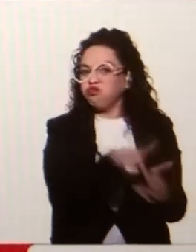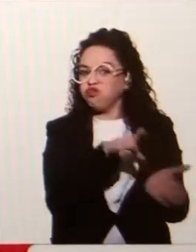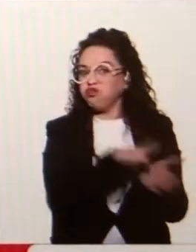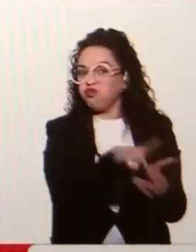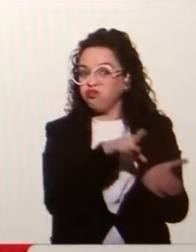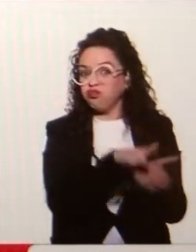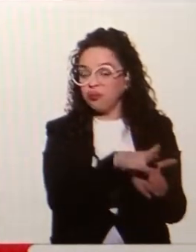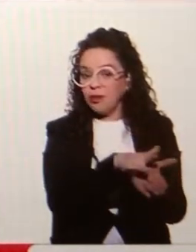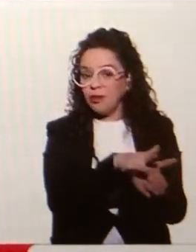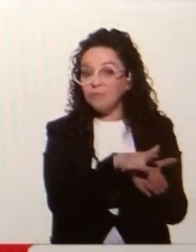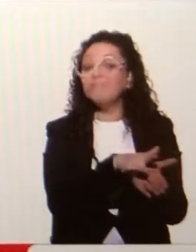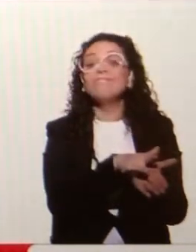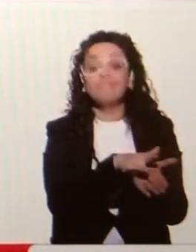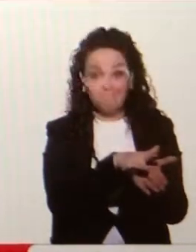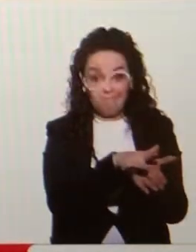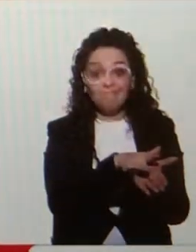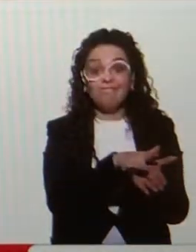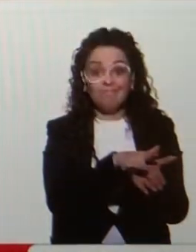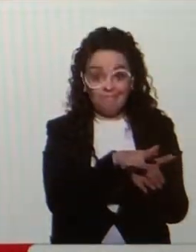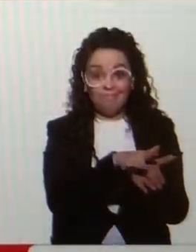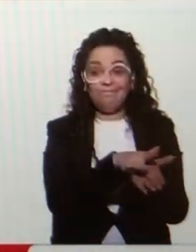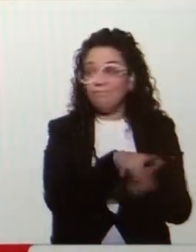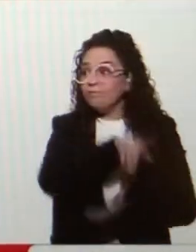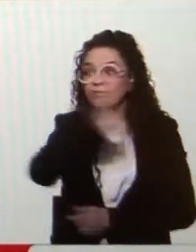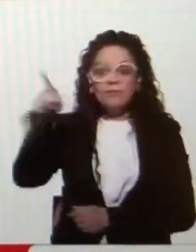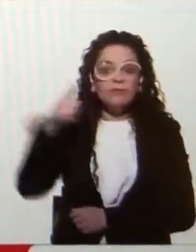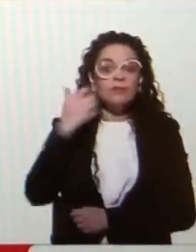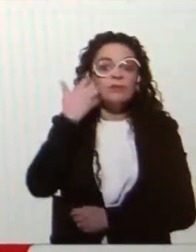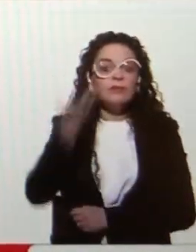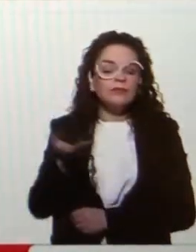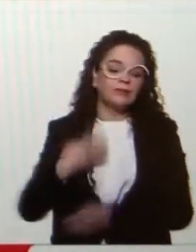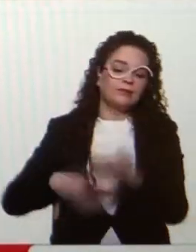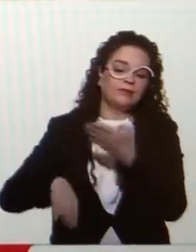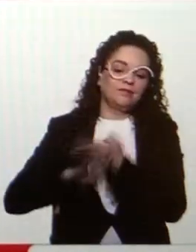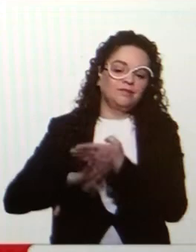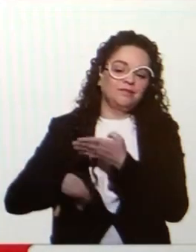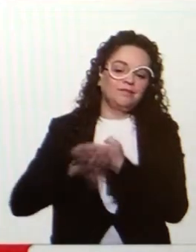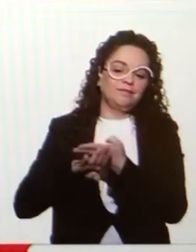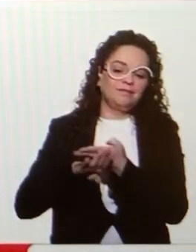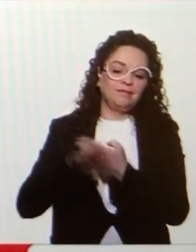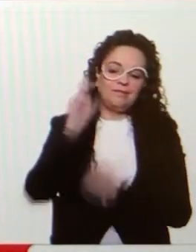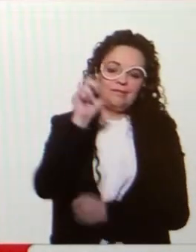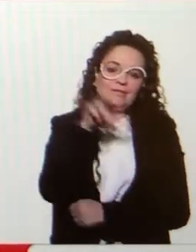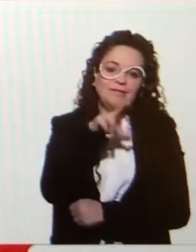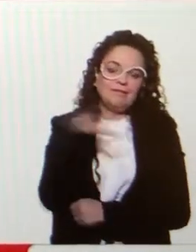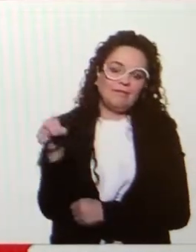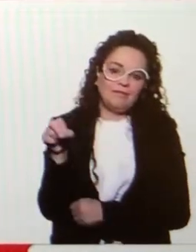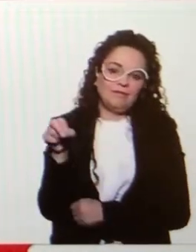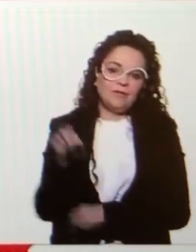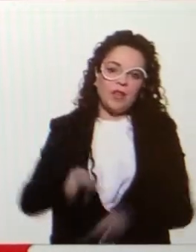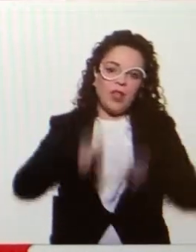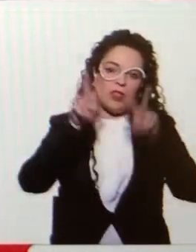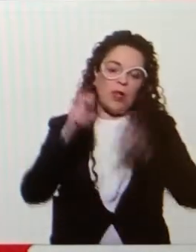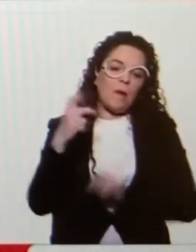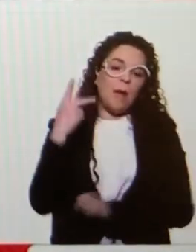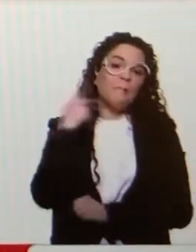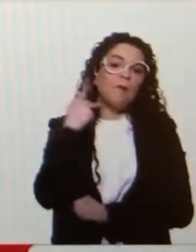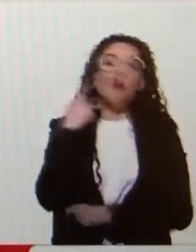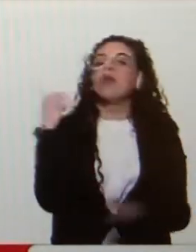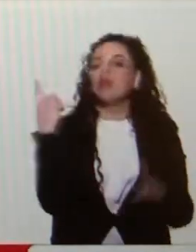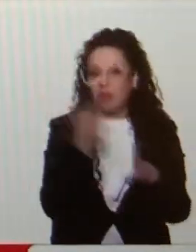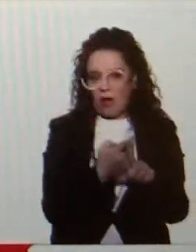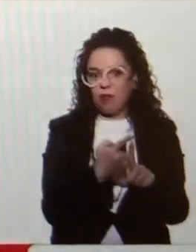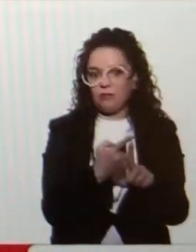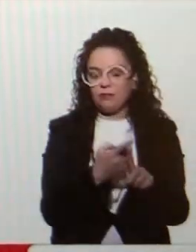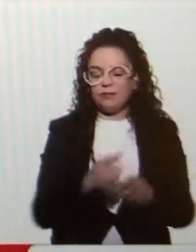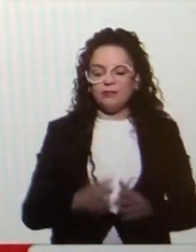el los autobuses Y pues esa fue la razón por la que los grupos delincuenciales en